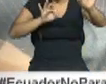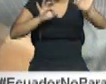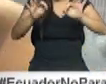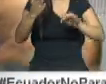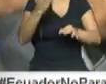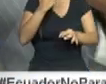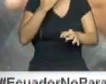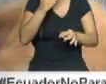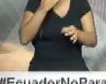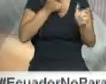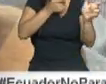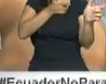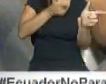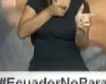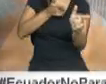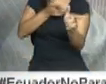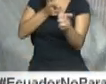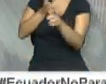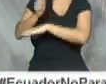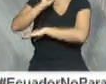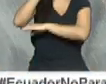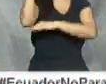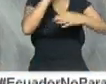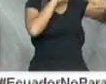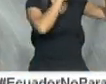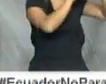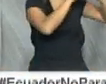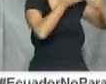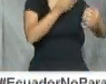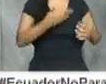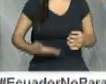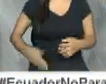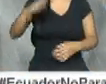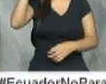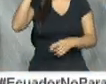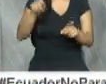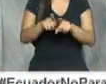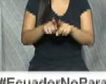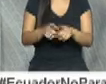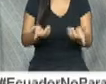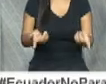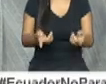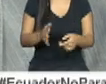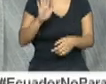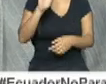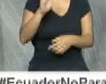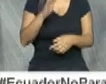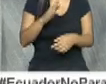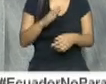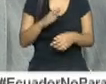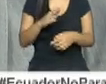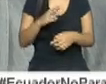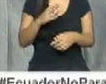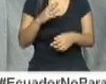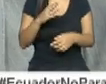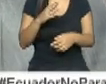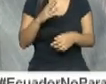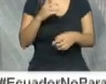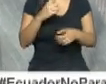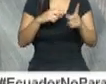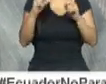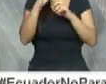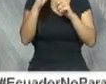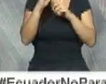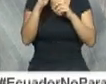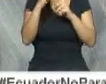La estrategia militar para llevar a cabo eso. Por eso es que en esencia, no lo podrá decir con esas palabras